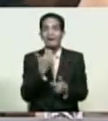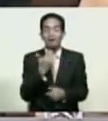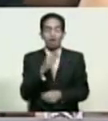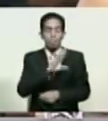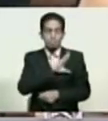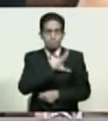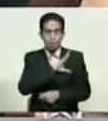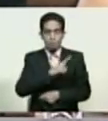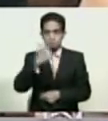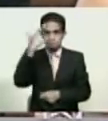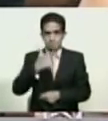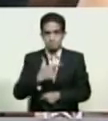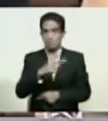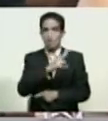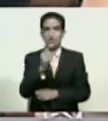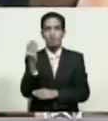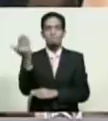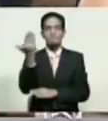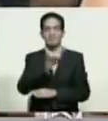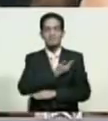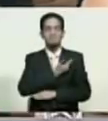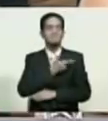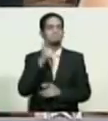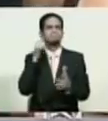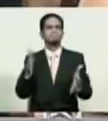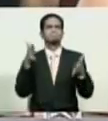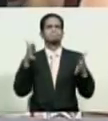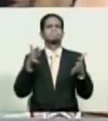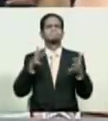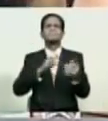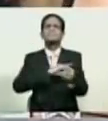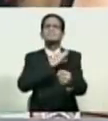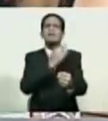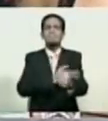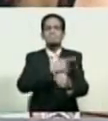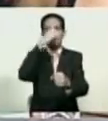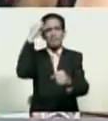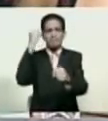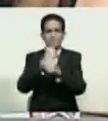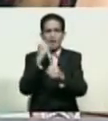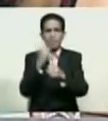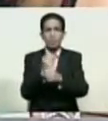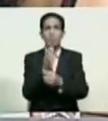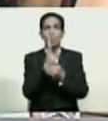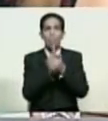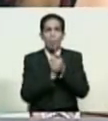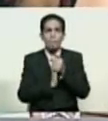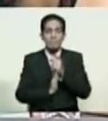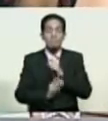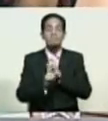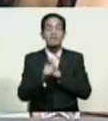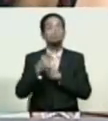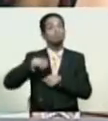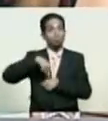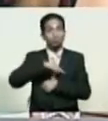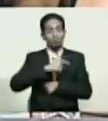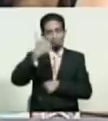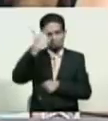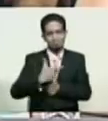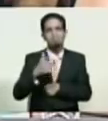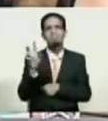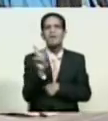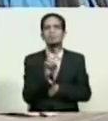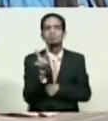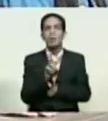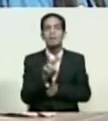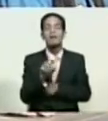pueblo invencible, como pueblo heroico, valiente, trabajador, humilde, noble. Eso somos Venezuela. Y